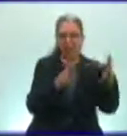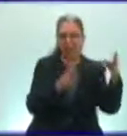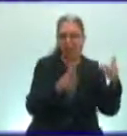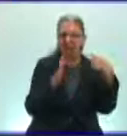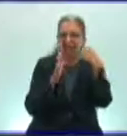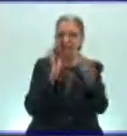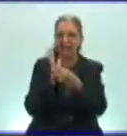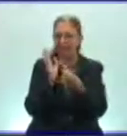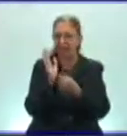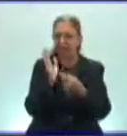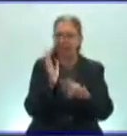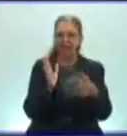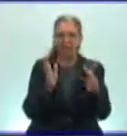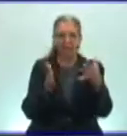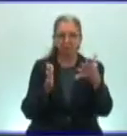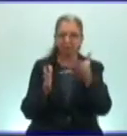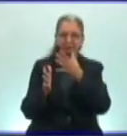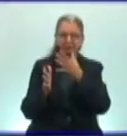características similares.